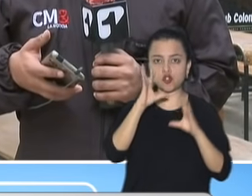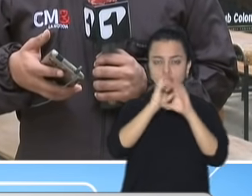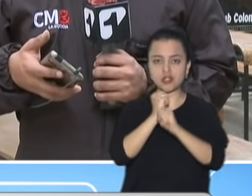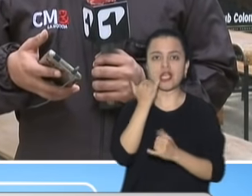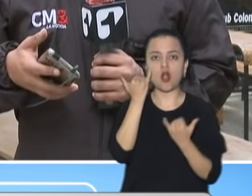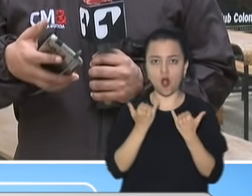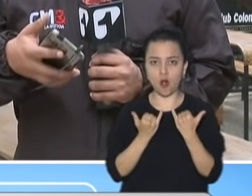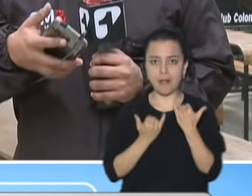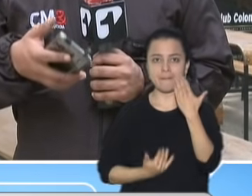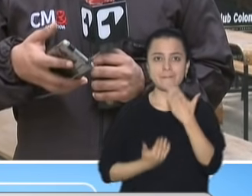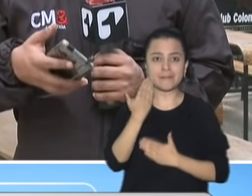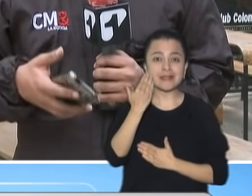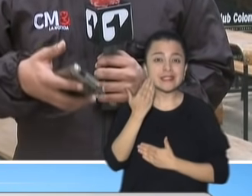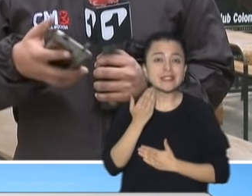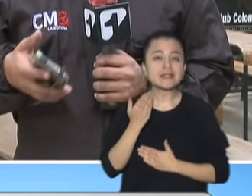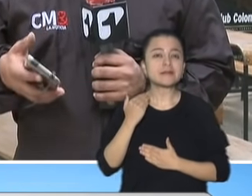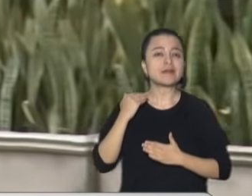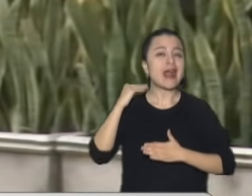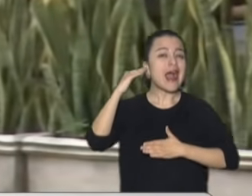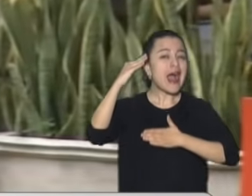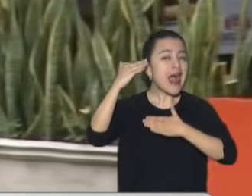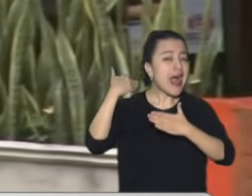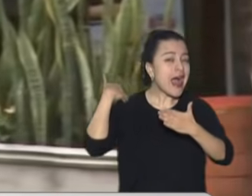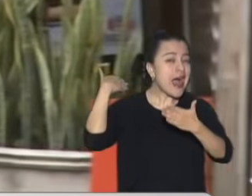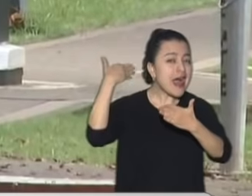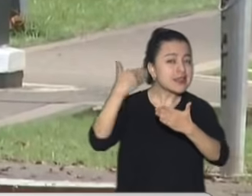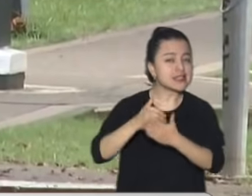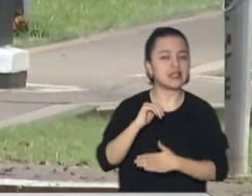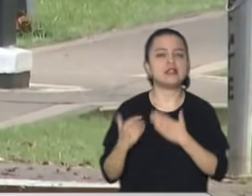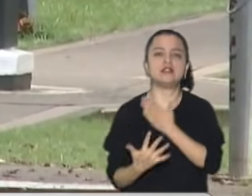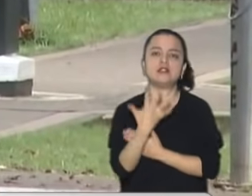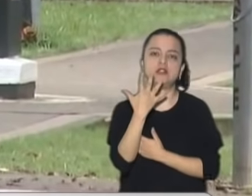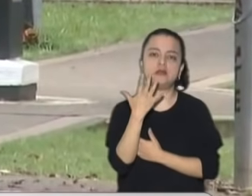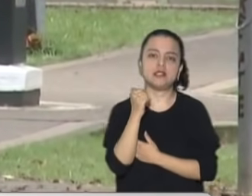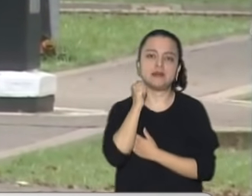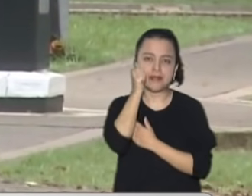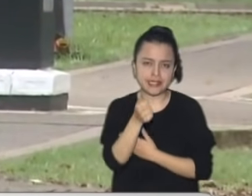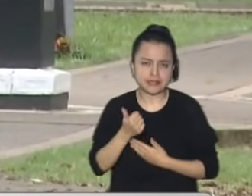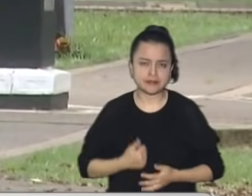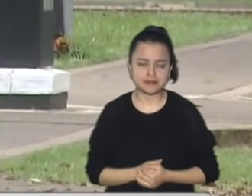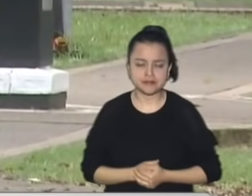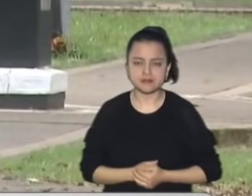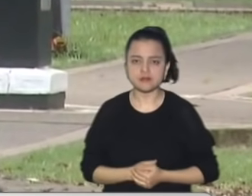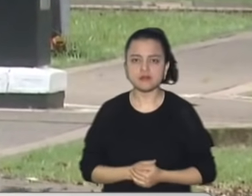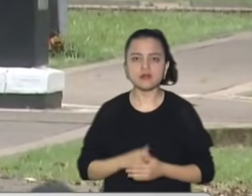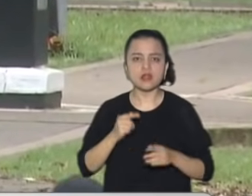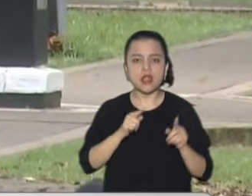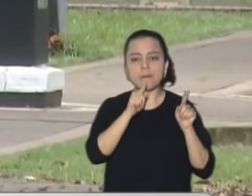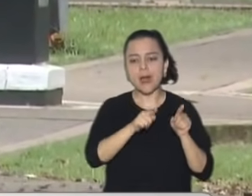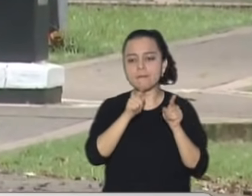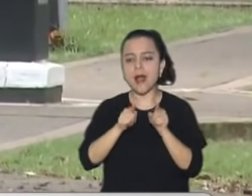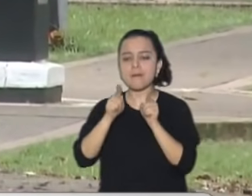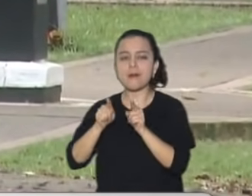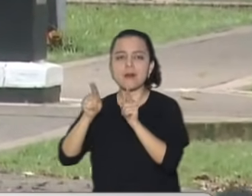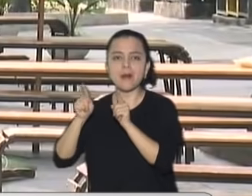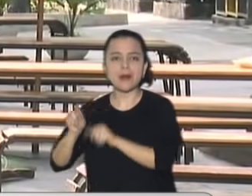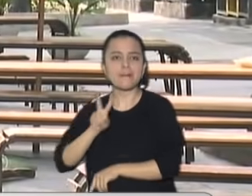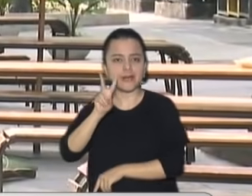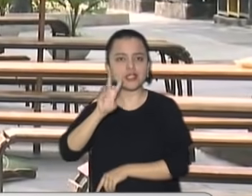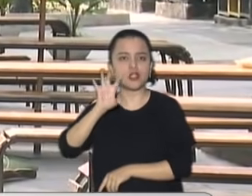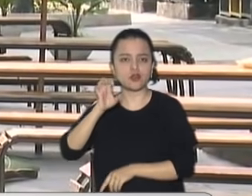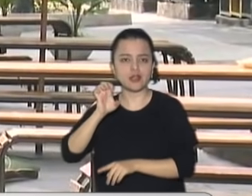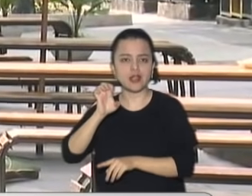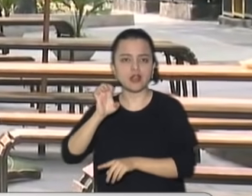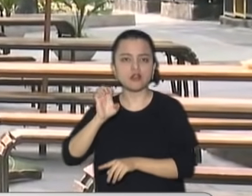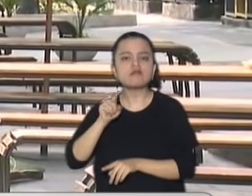hoy y será hasta las 5 de la mañana de mañana. De esta manera se mantendrá hasta el próximo 22 de enero, fecha en la cual